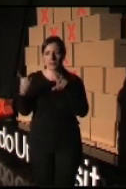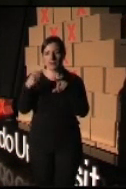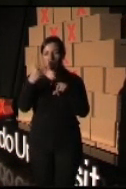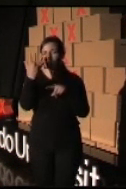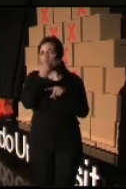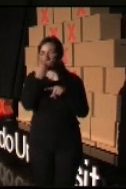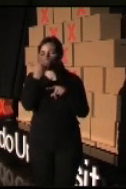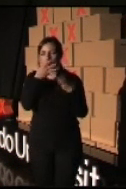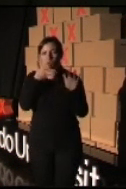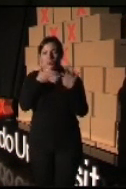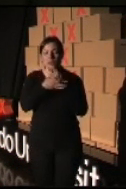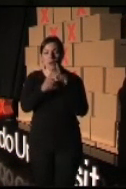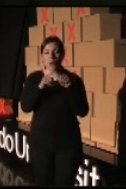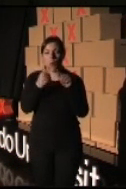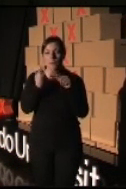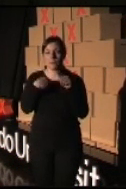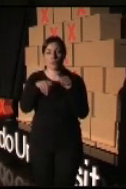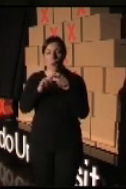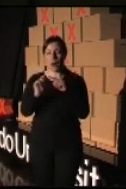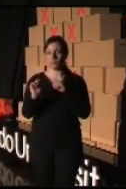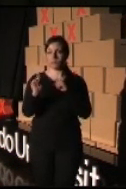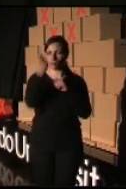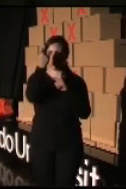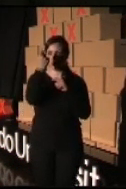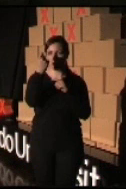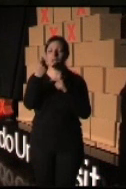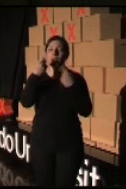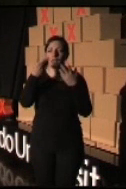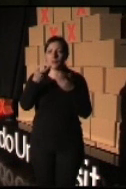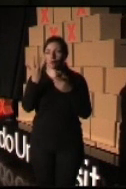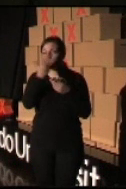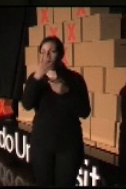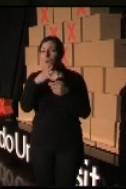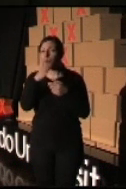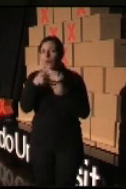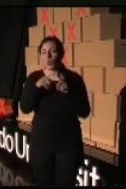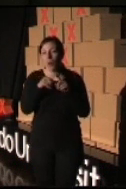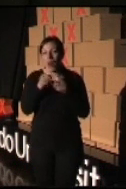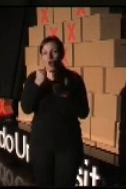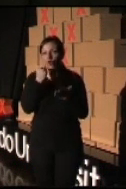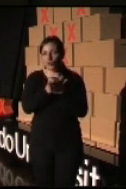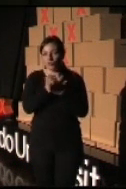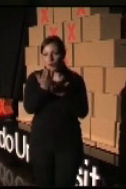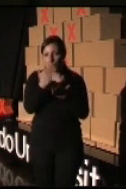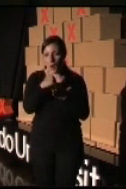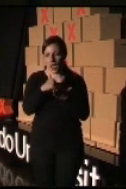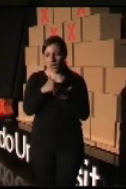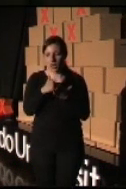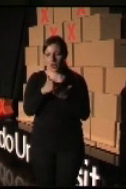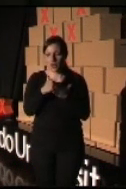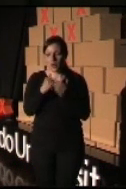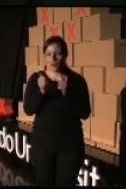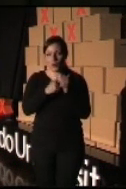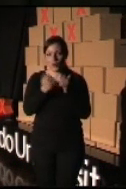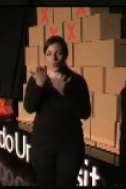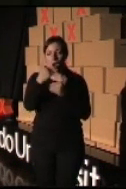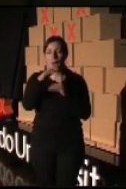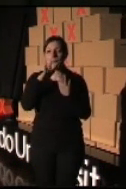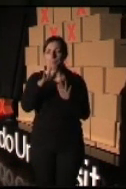Sospechamos que es una de estas estructuras que fue tan exitosa, y lo sospechamos porque no tenemos registro fósil. Pero dado que toda la vida